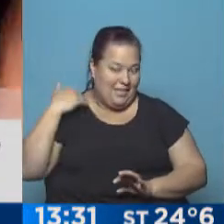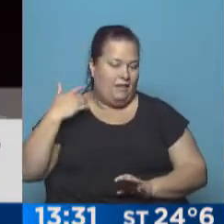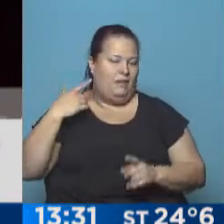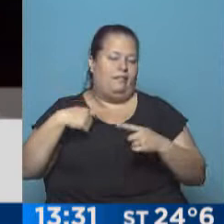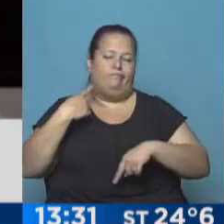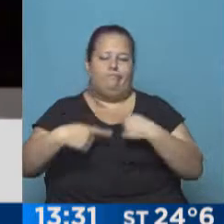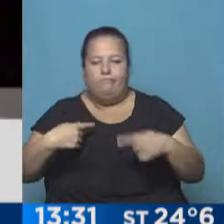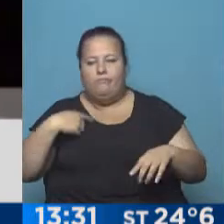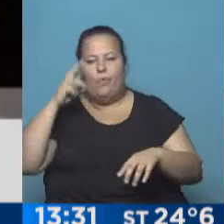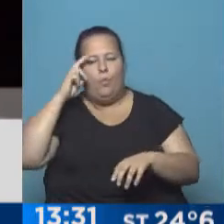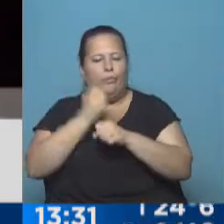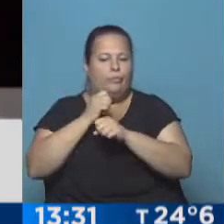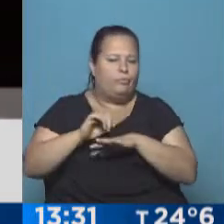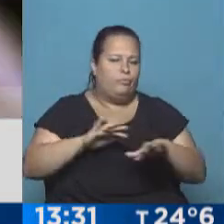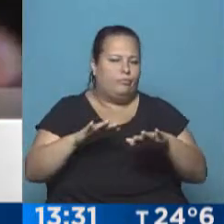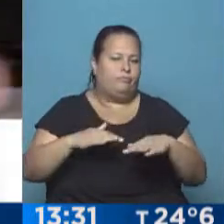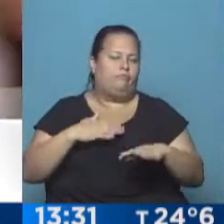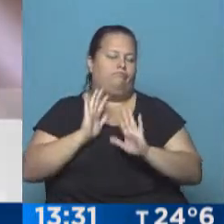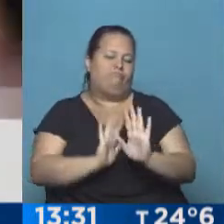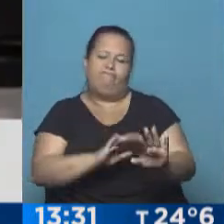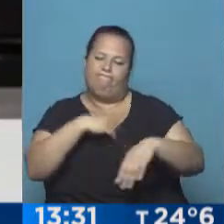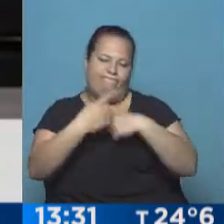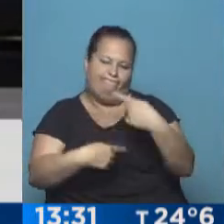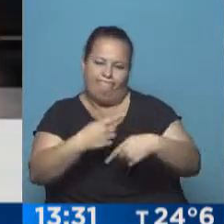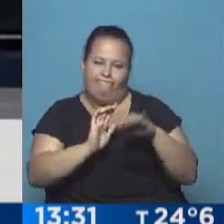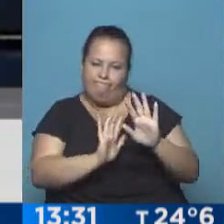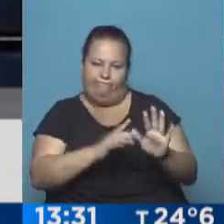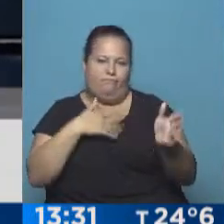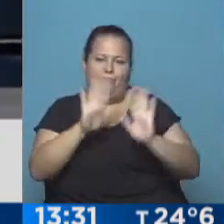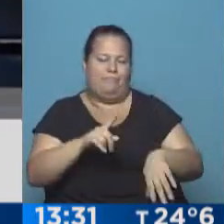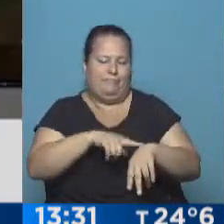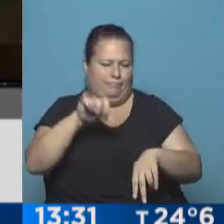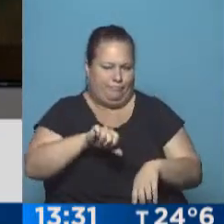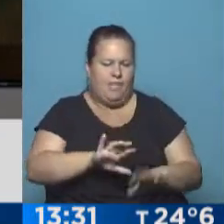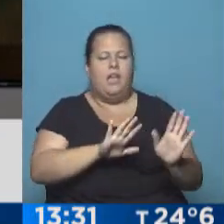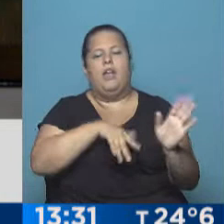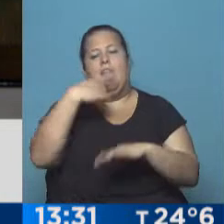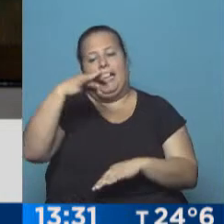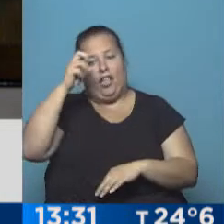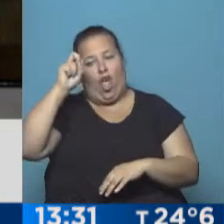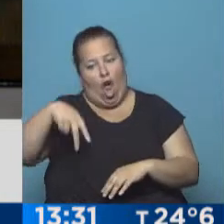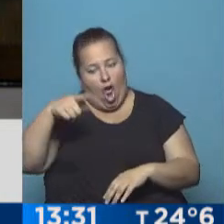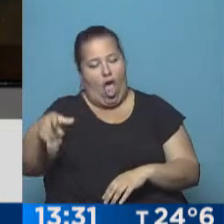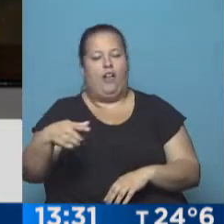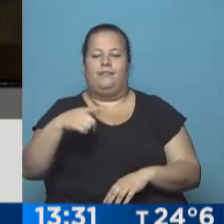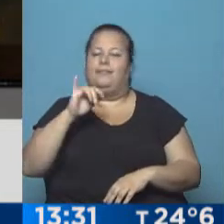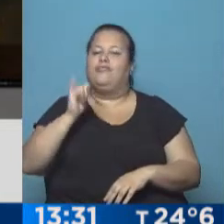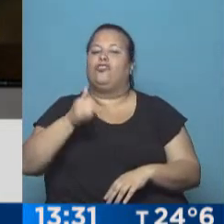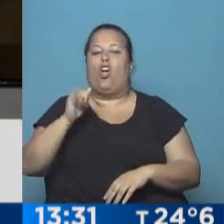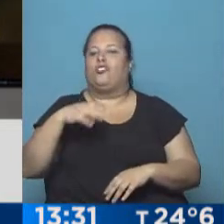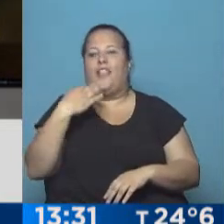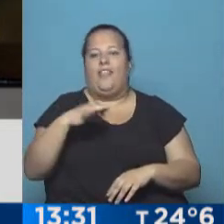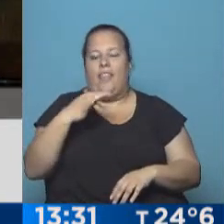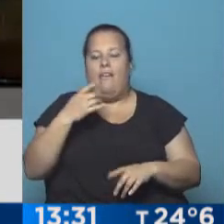montón de actividades que tuve en ese año lo dejé porque no tuve tiempo de armarlo. Y bueno, el Teatro Colón te obliga a que